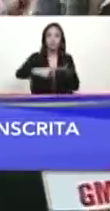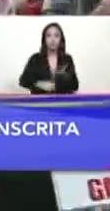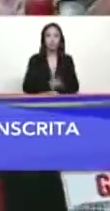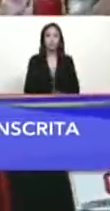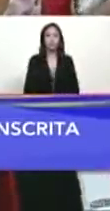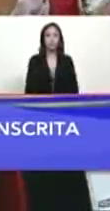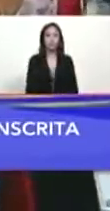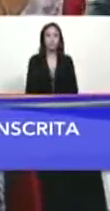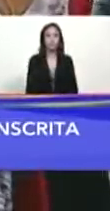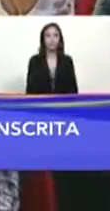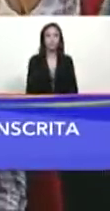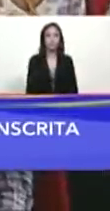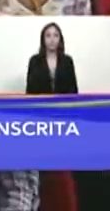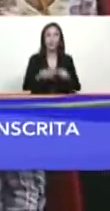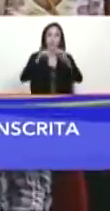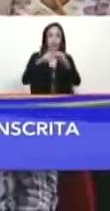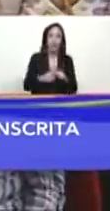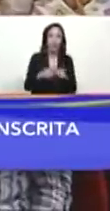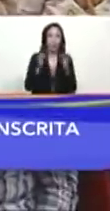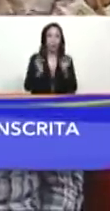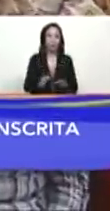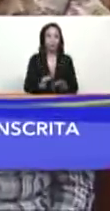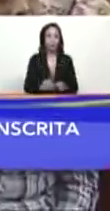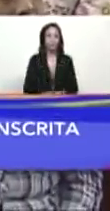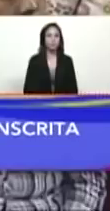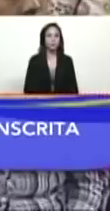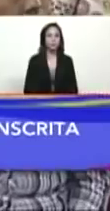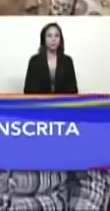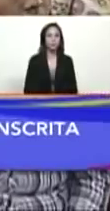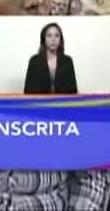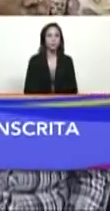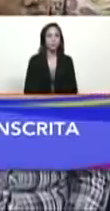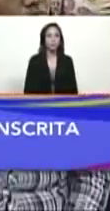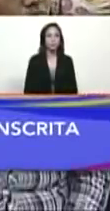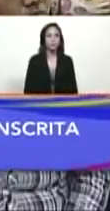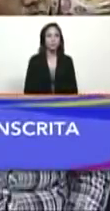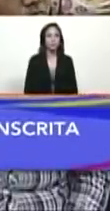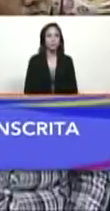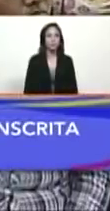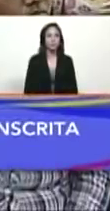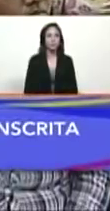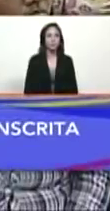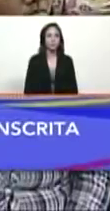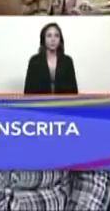Aquí tengo el punto de cuenta con el plan